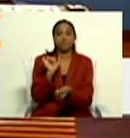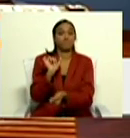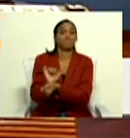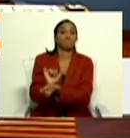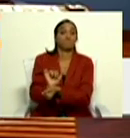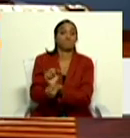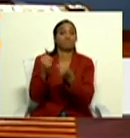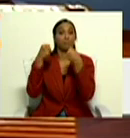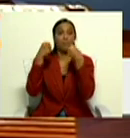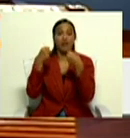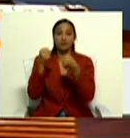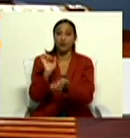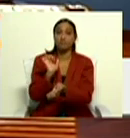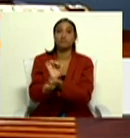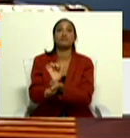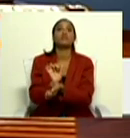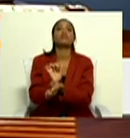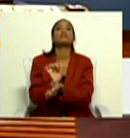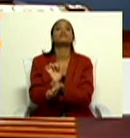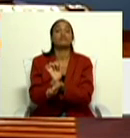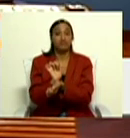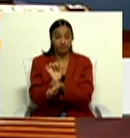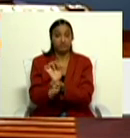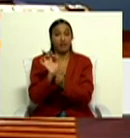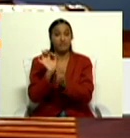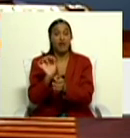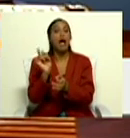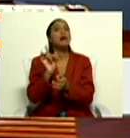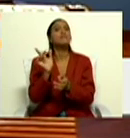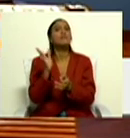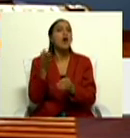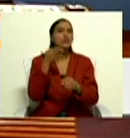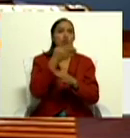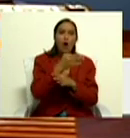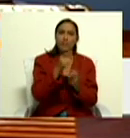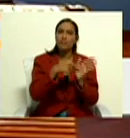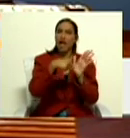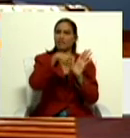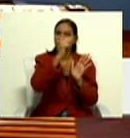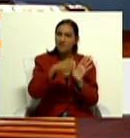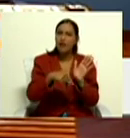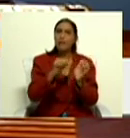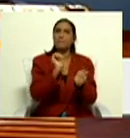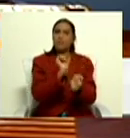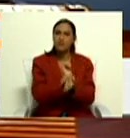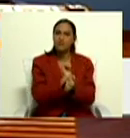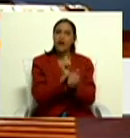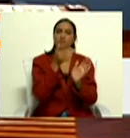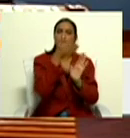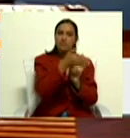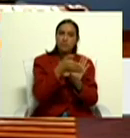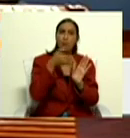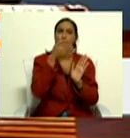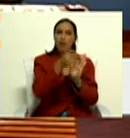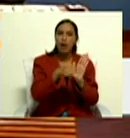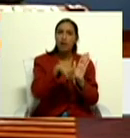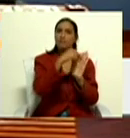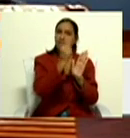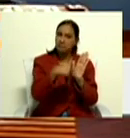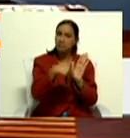régimen de presentación por deserción y traición a la patria. Es una gente reincidentes. Por eso yo digo,